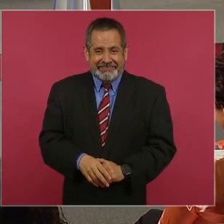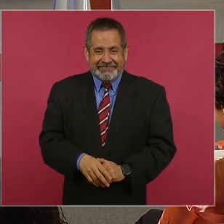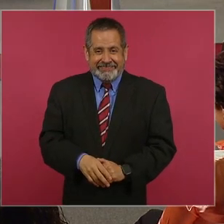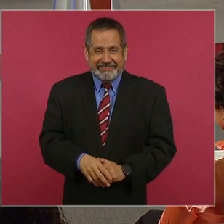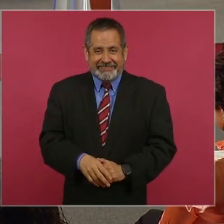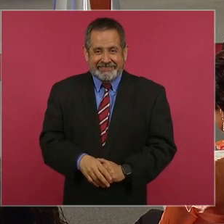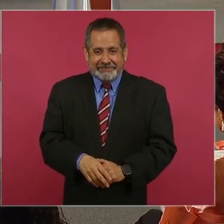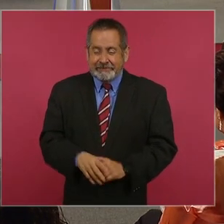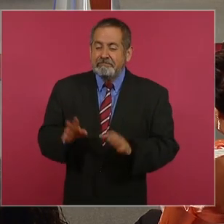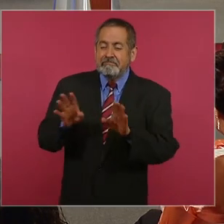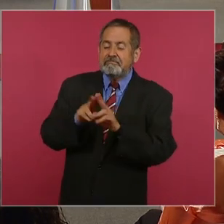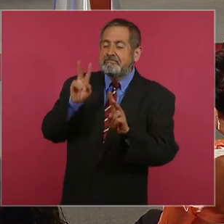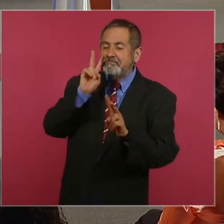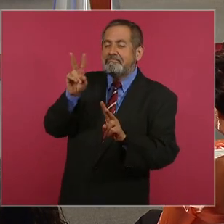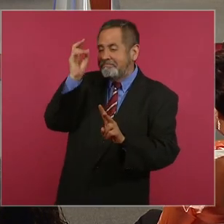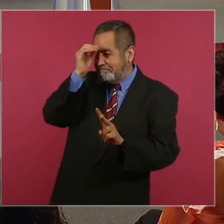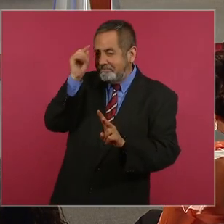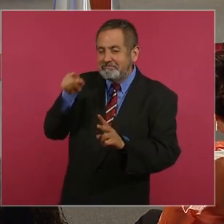¿Cómo ves?